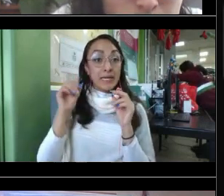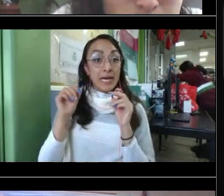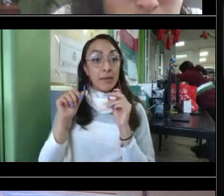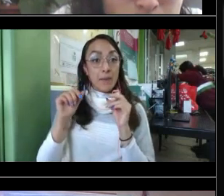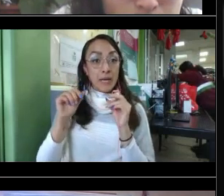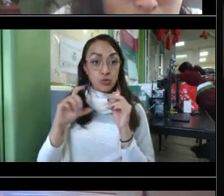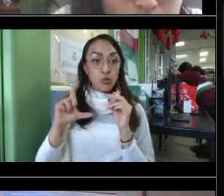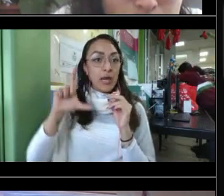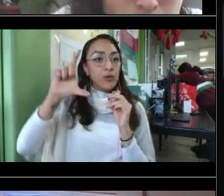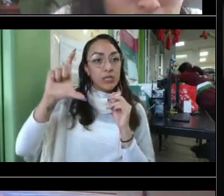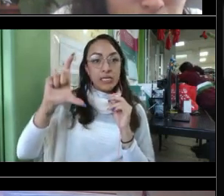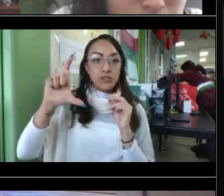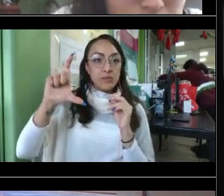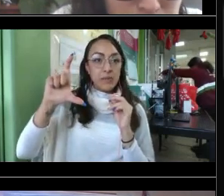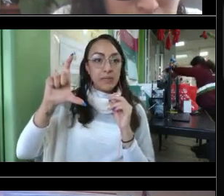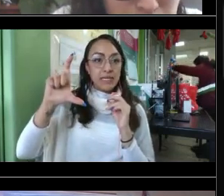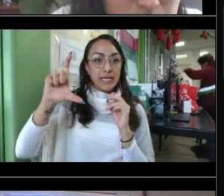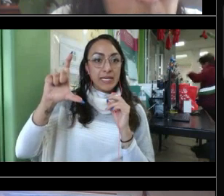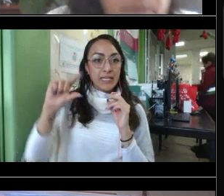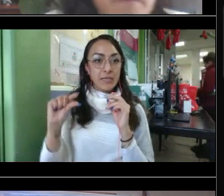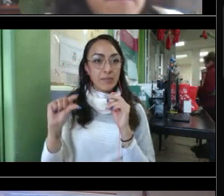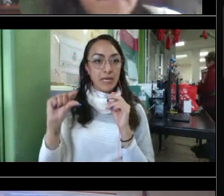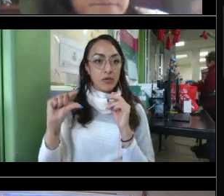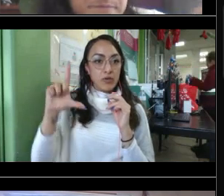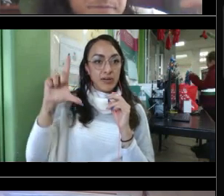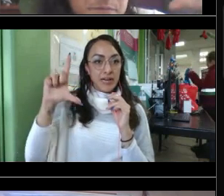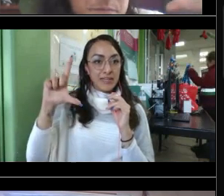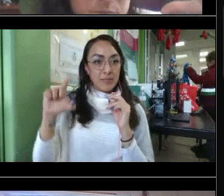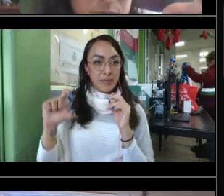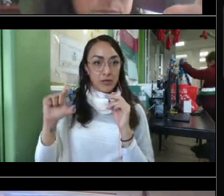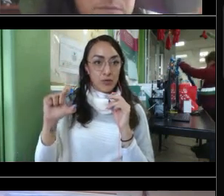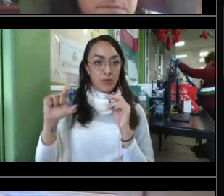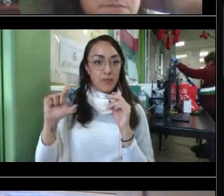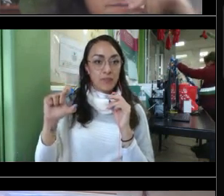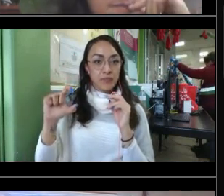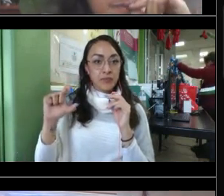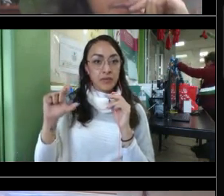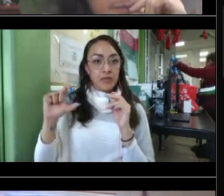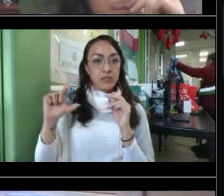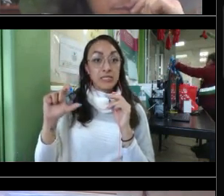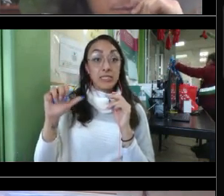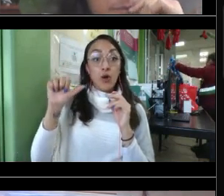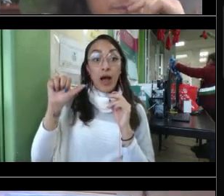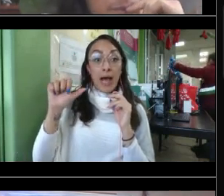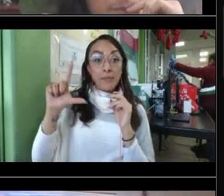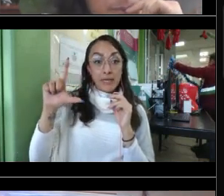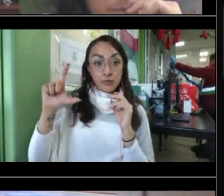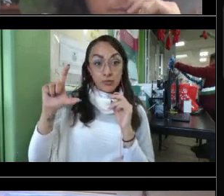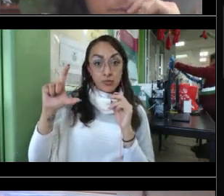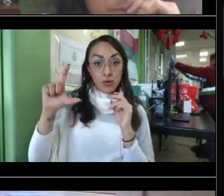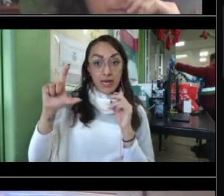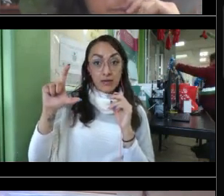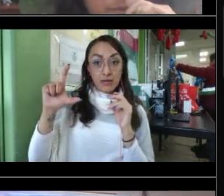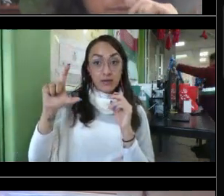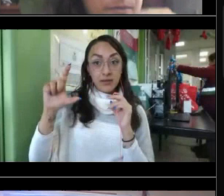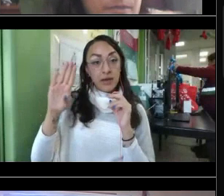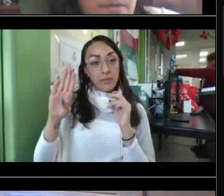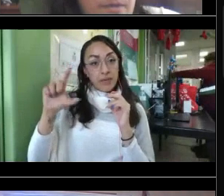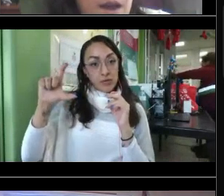para marcar mayúscula, utilizo simplemente grande, pequeño, grande, pequeño. Entonces digo A